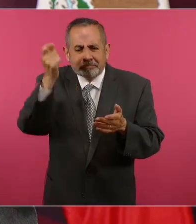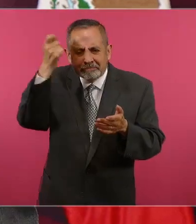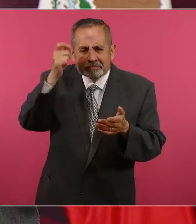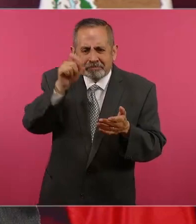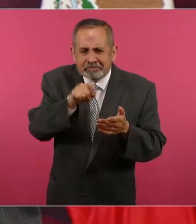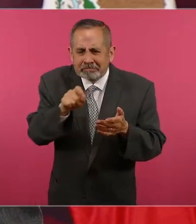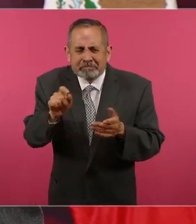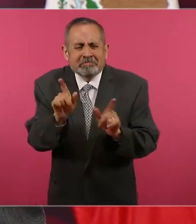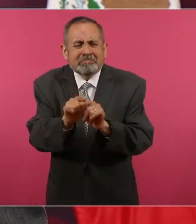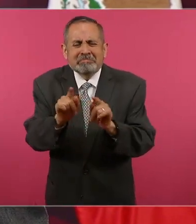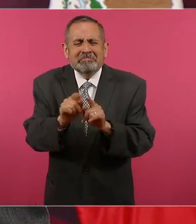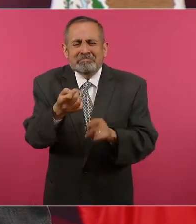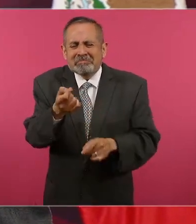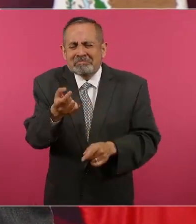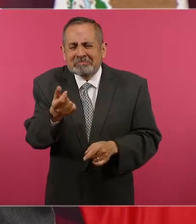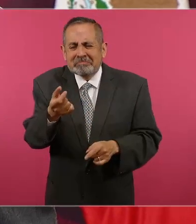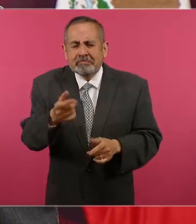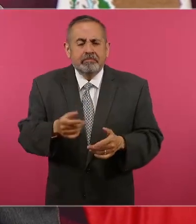hay